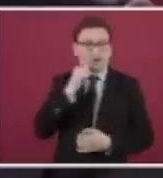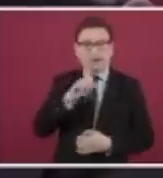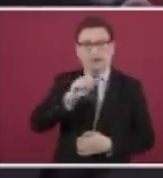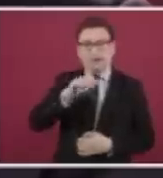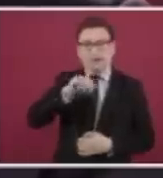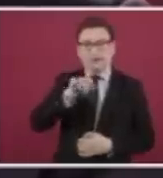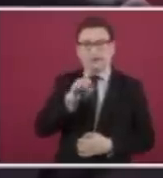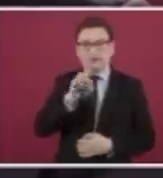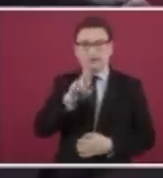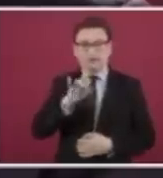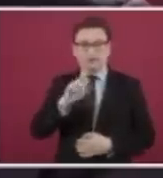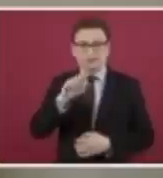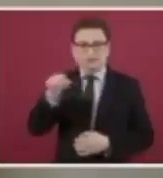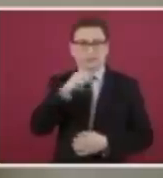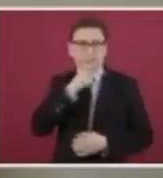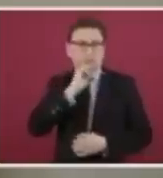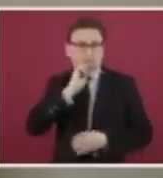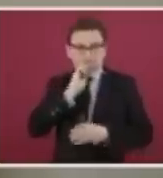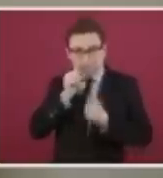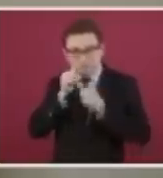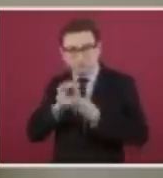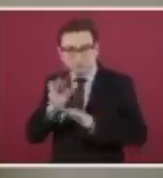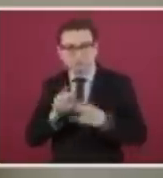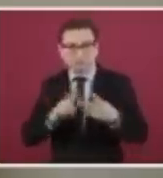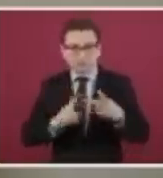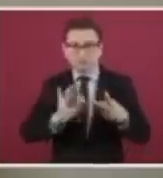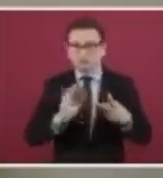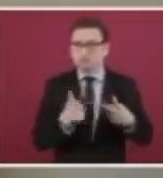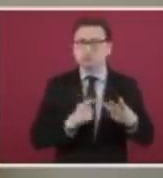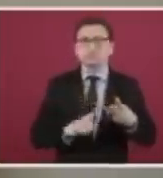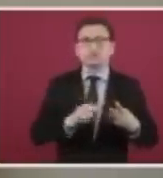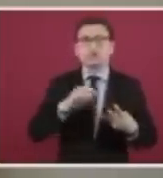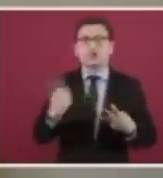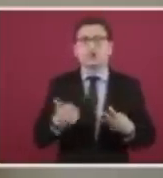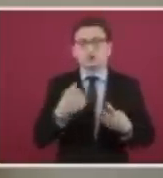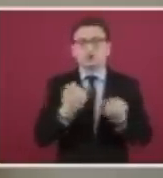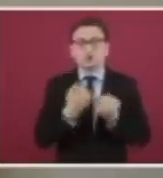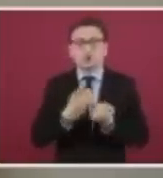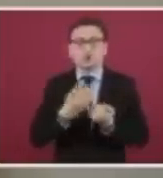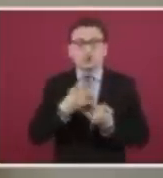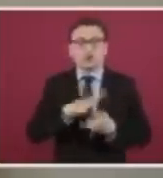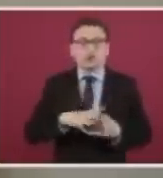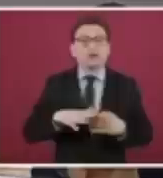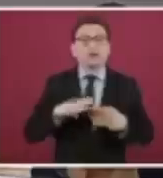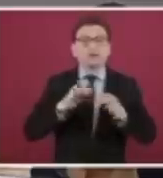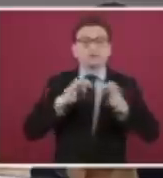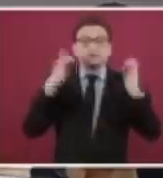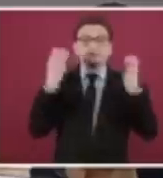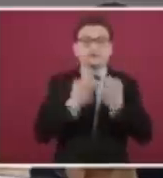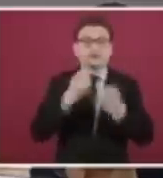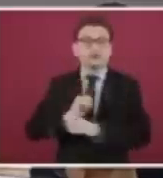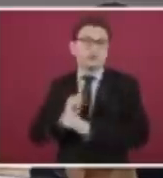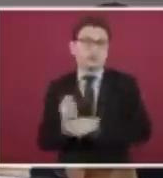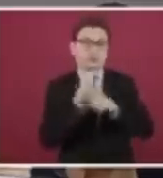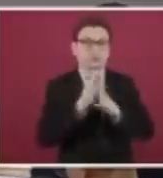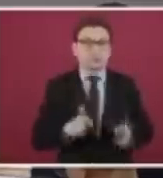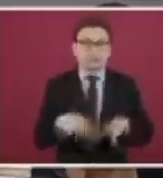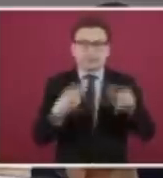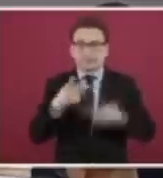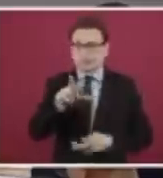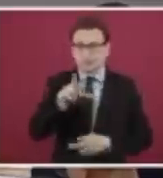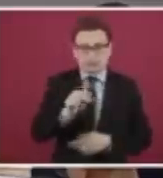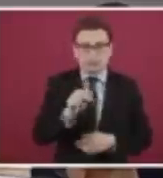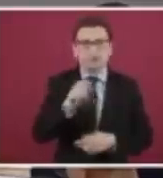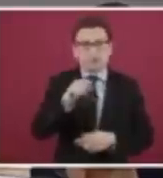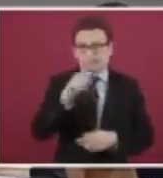familia. Y bueno, también el tema que tiene que ver con la no venta de los estadios de béisbol, Héctor Espino y Tomás Oroz. Se sabe que usted